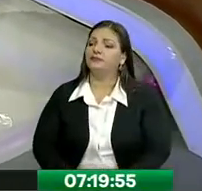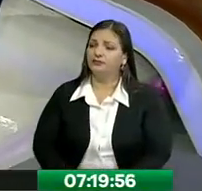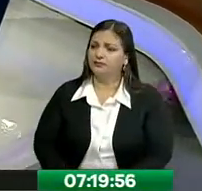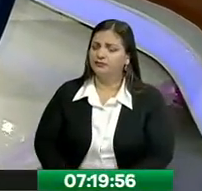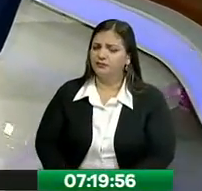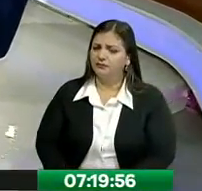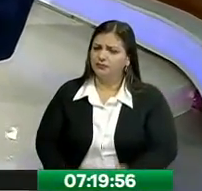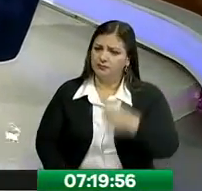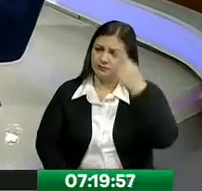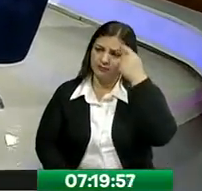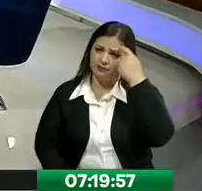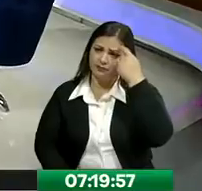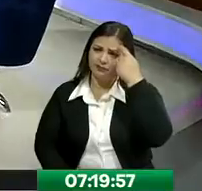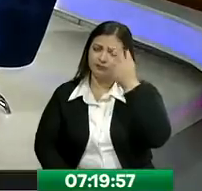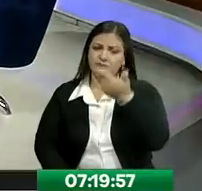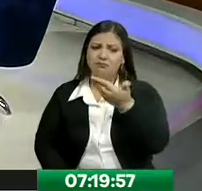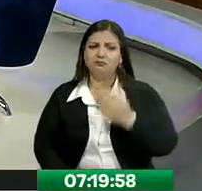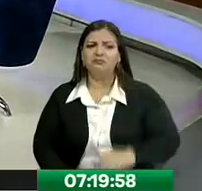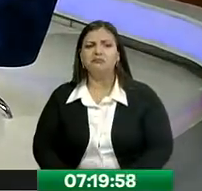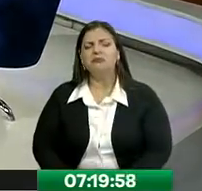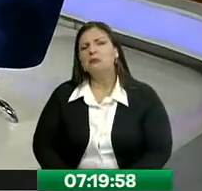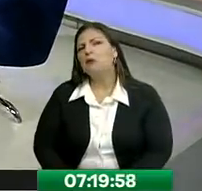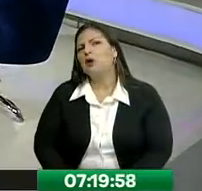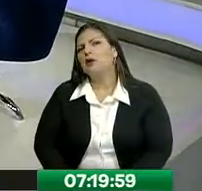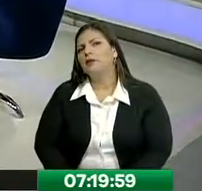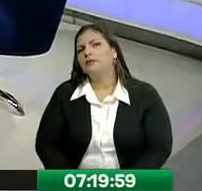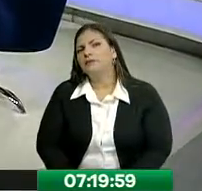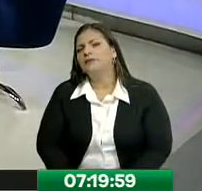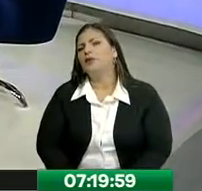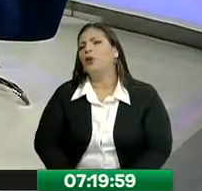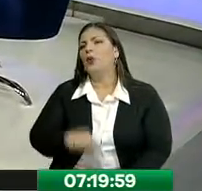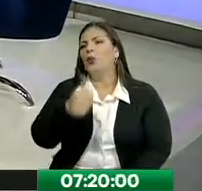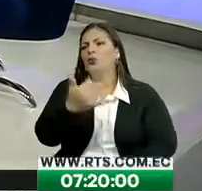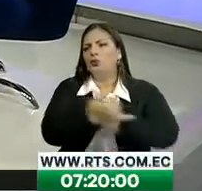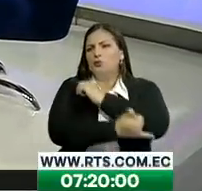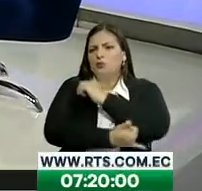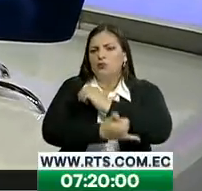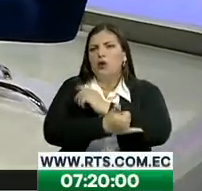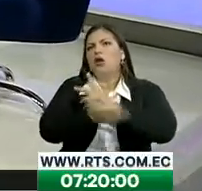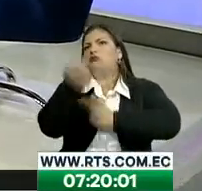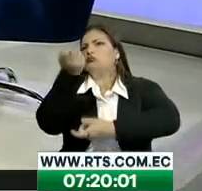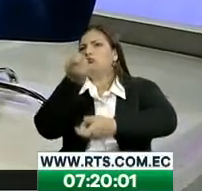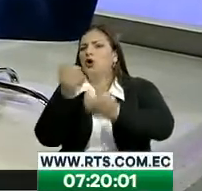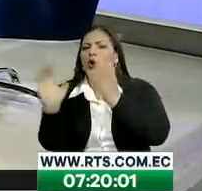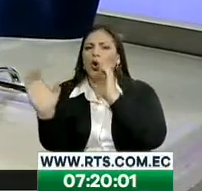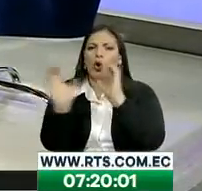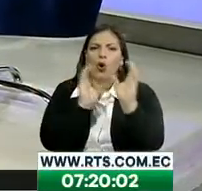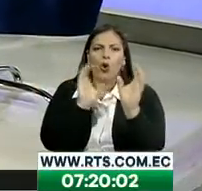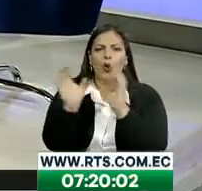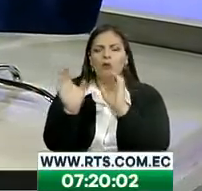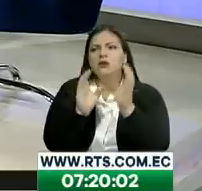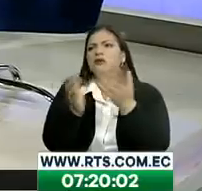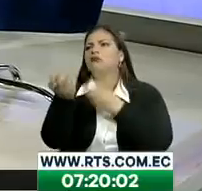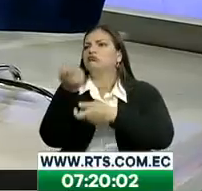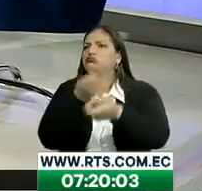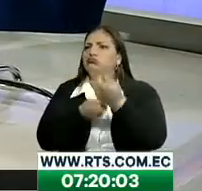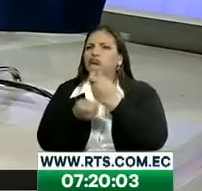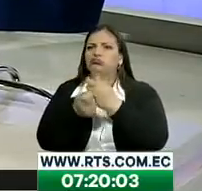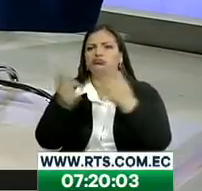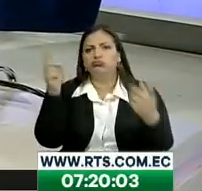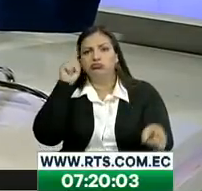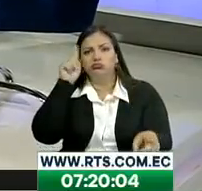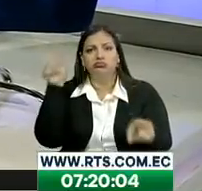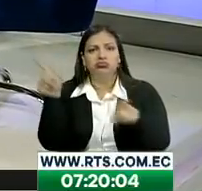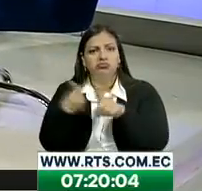ojos hacia relaciones de orden comercial o alianzas con países que han demostrado que unidos